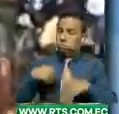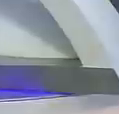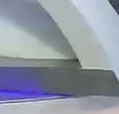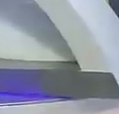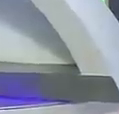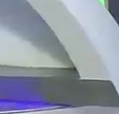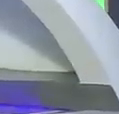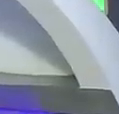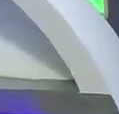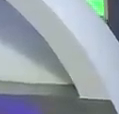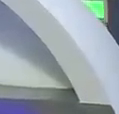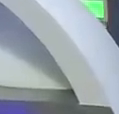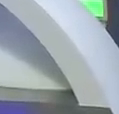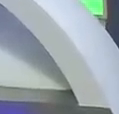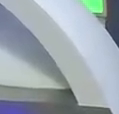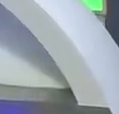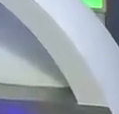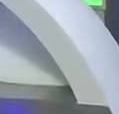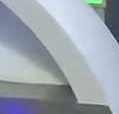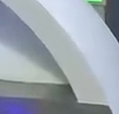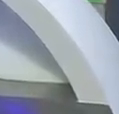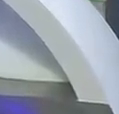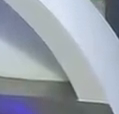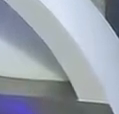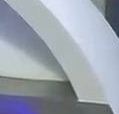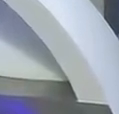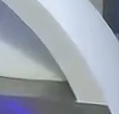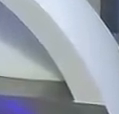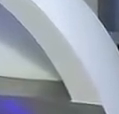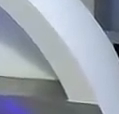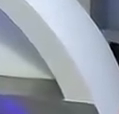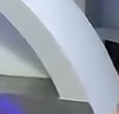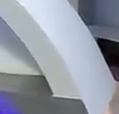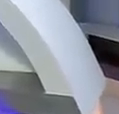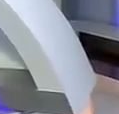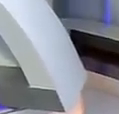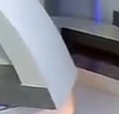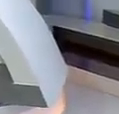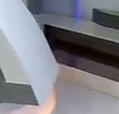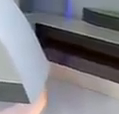Priscila Cadena. Gracias por su sintonía. Será hasta el día de mañana. Que pasen bien. Hasta mañana.